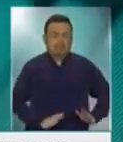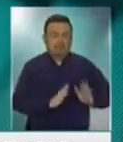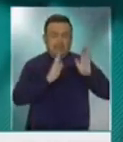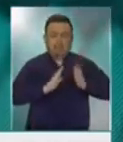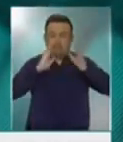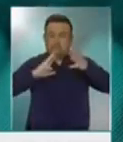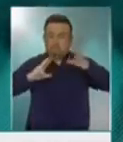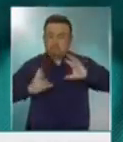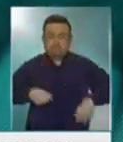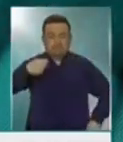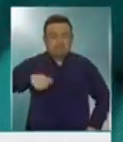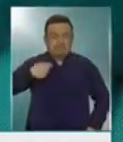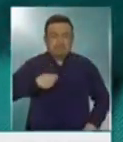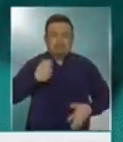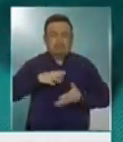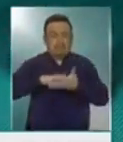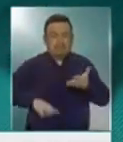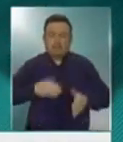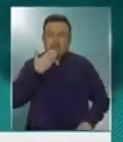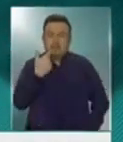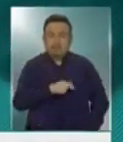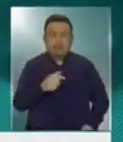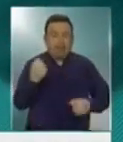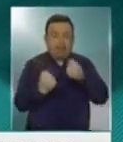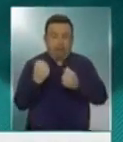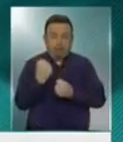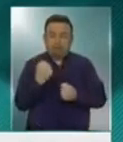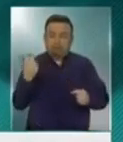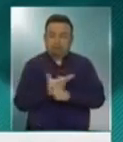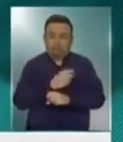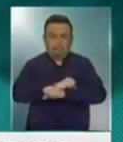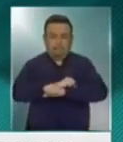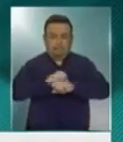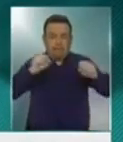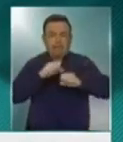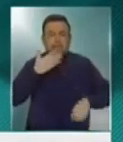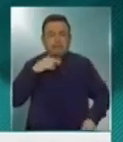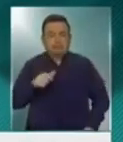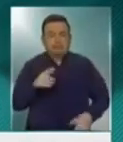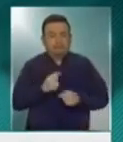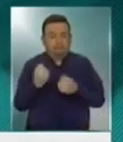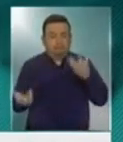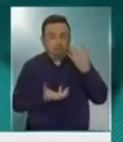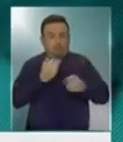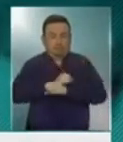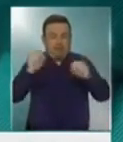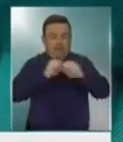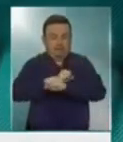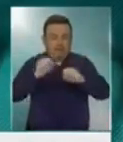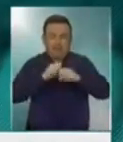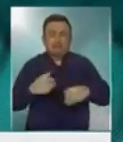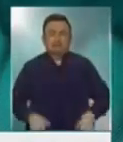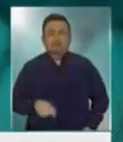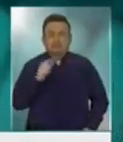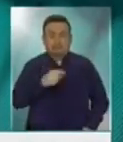con daños, cuantiosos daños materiales, y también vehículos que explotaron producto también del fuego y las detonaciones.